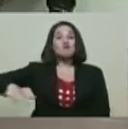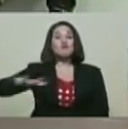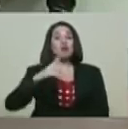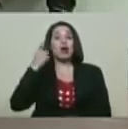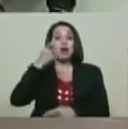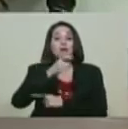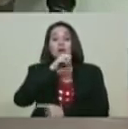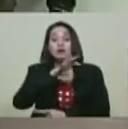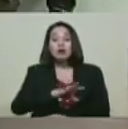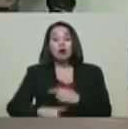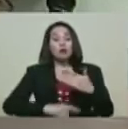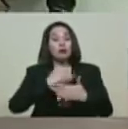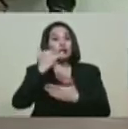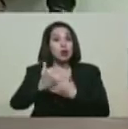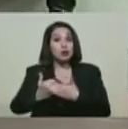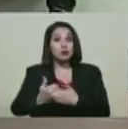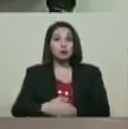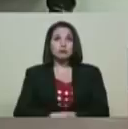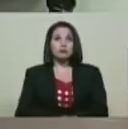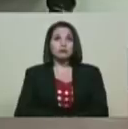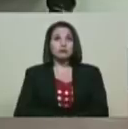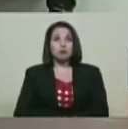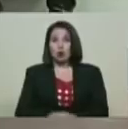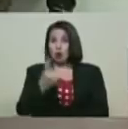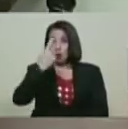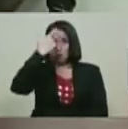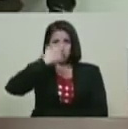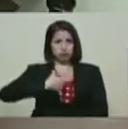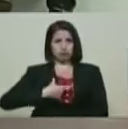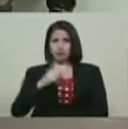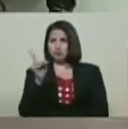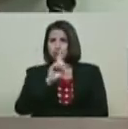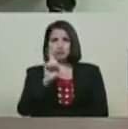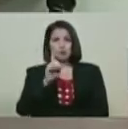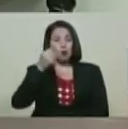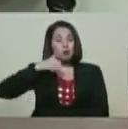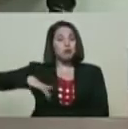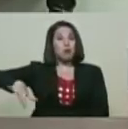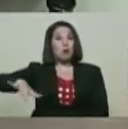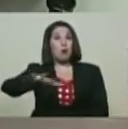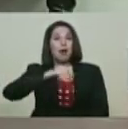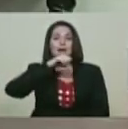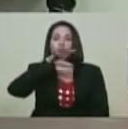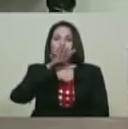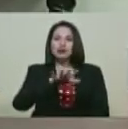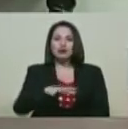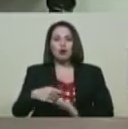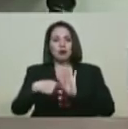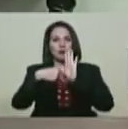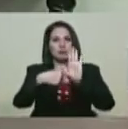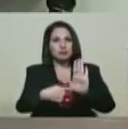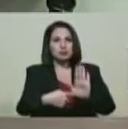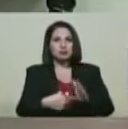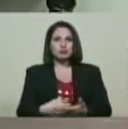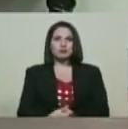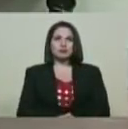proyecto histórico. No es un hombre, es un pueblo, es una historia.